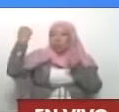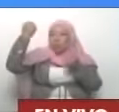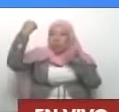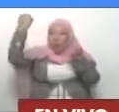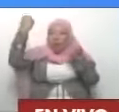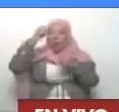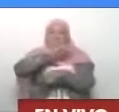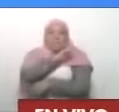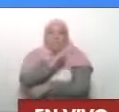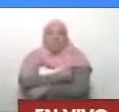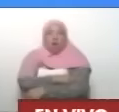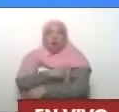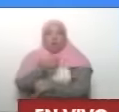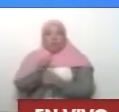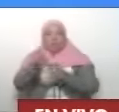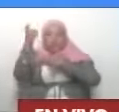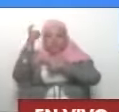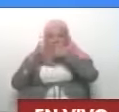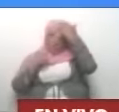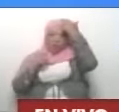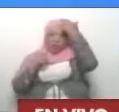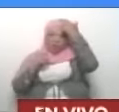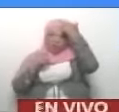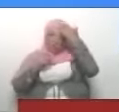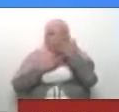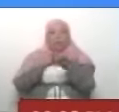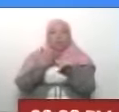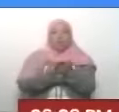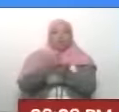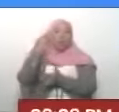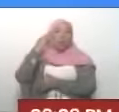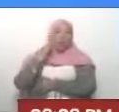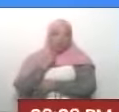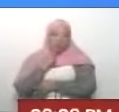el poder, Chávez, el proyecto de Bolívar.